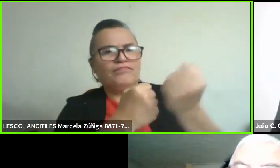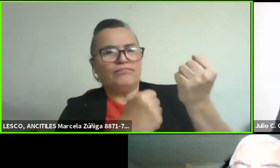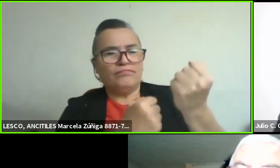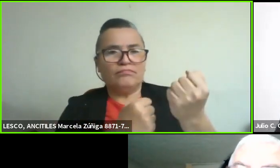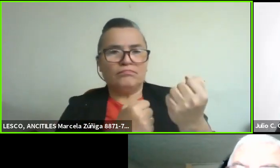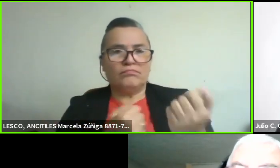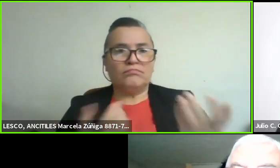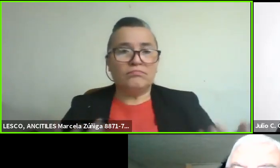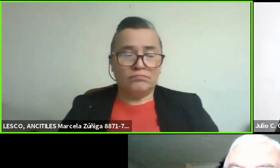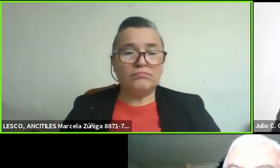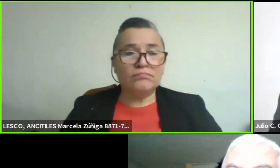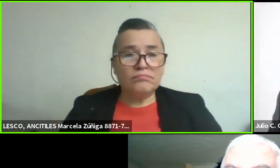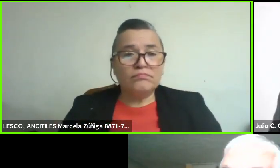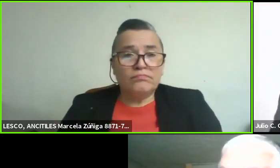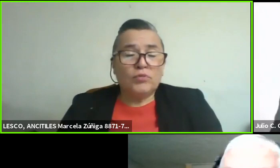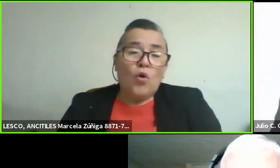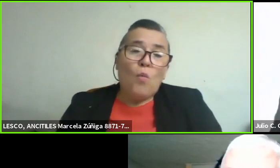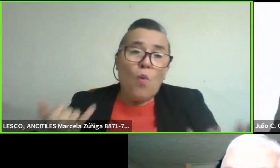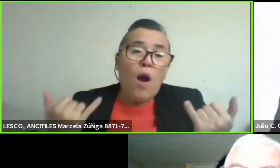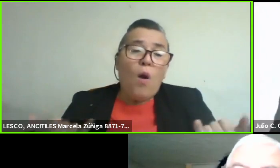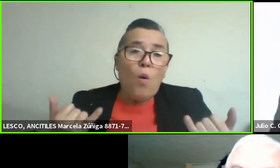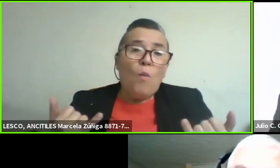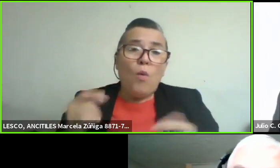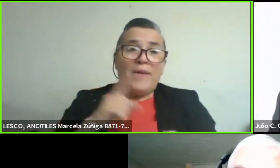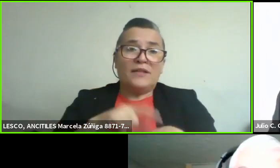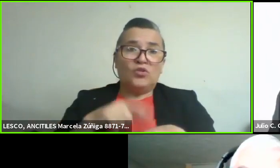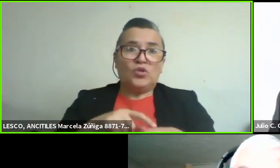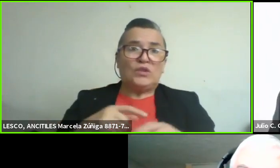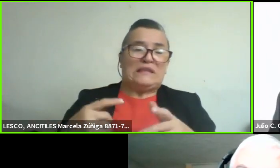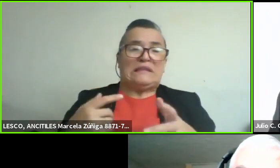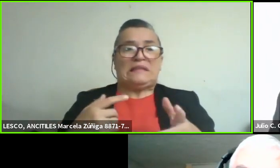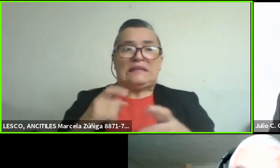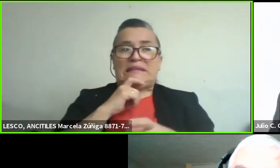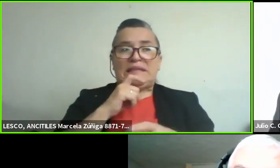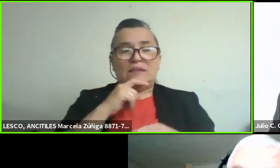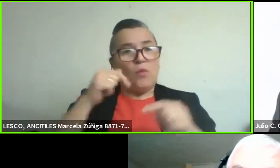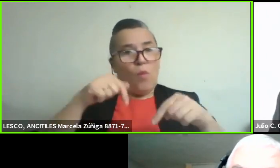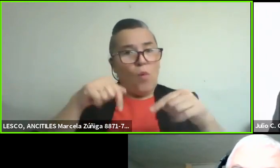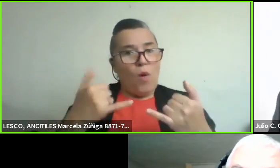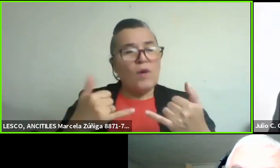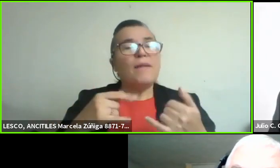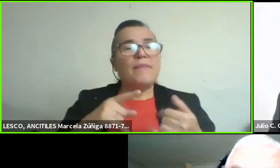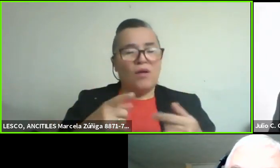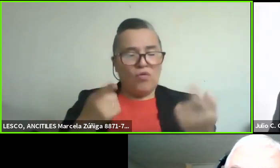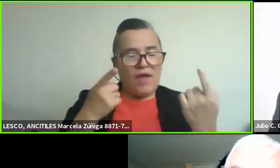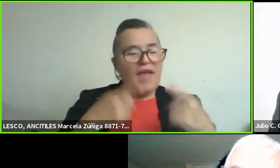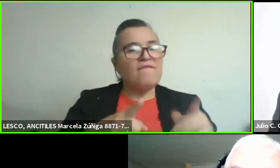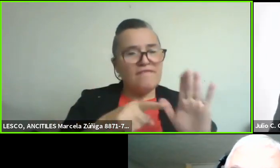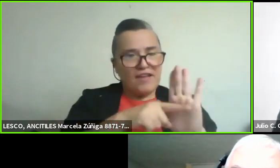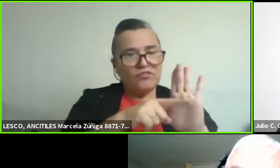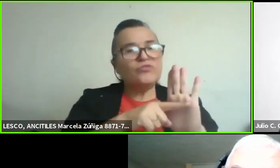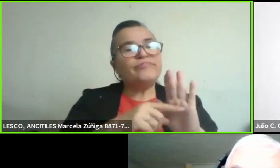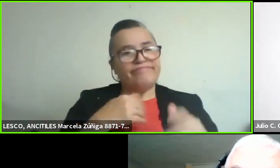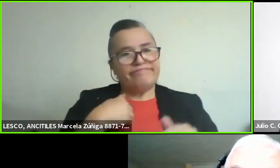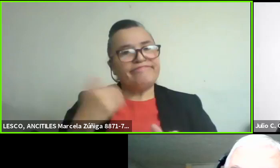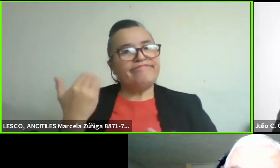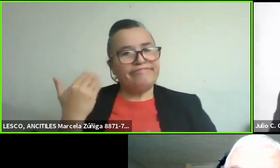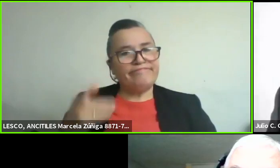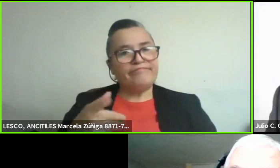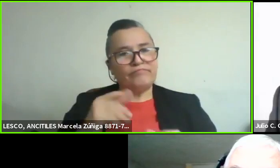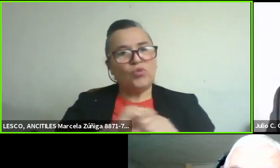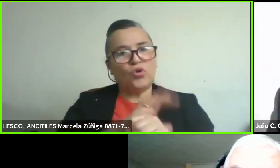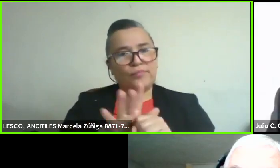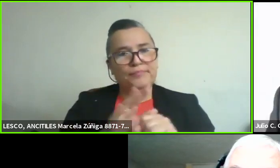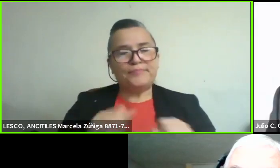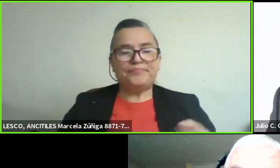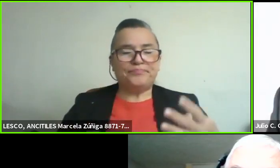como el que estamos teniendo en este momento pero yo creo que definitivamente sí ha habido efectos negativos la cuarta